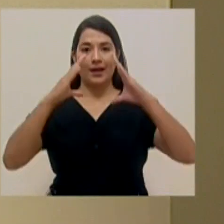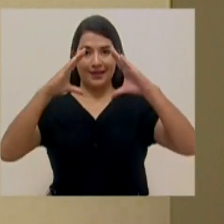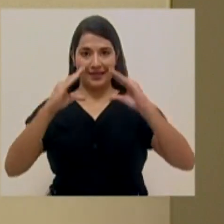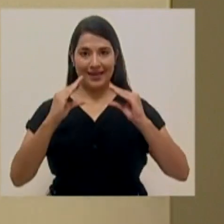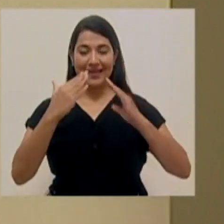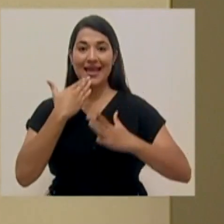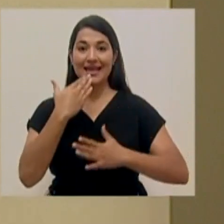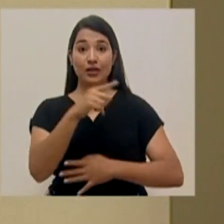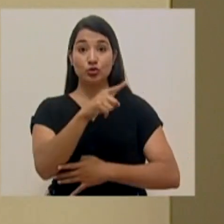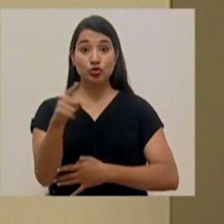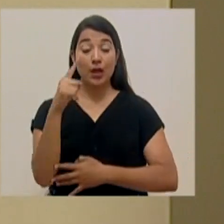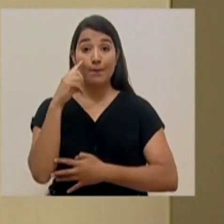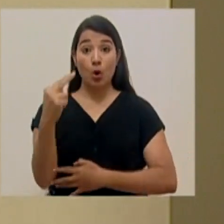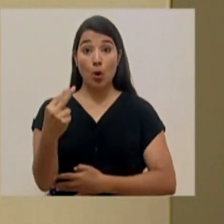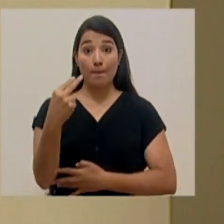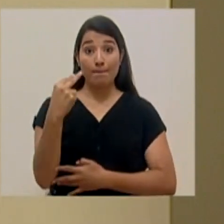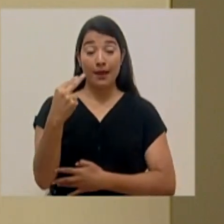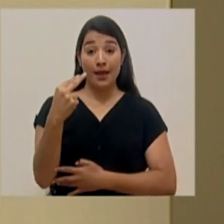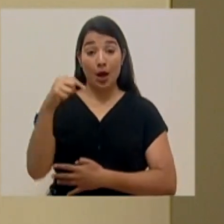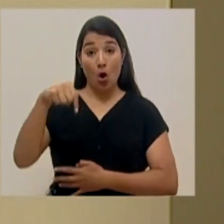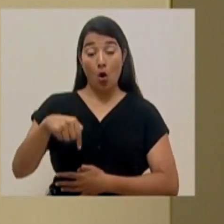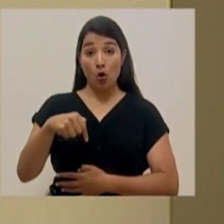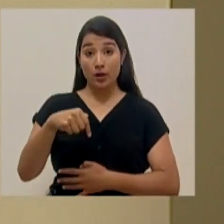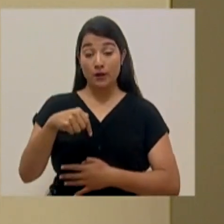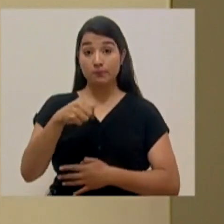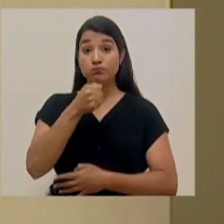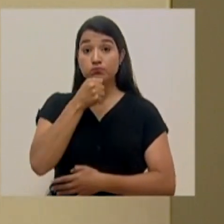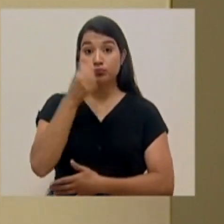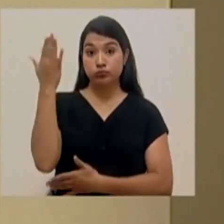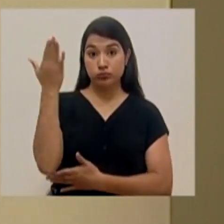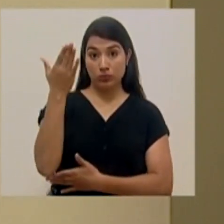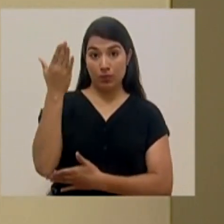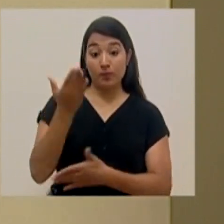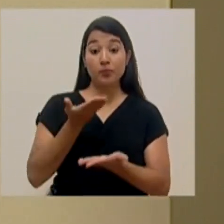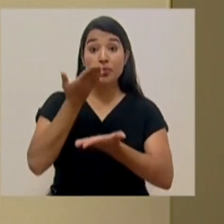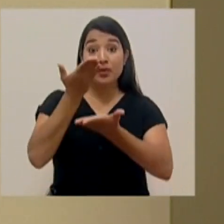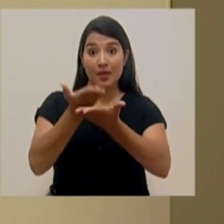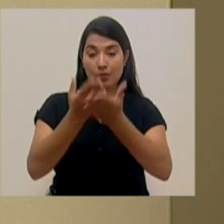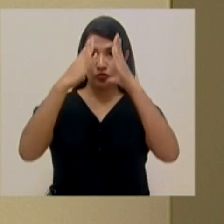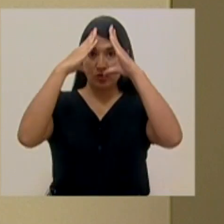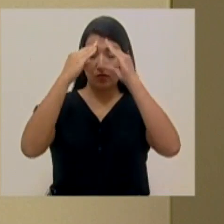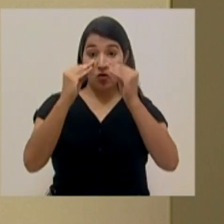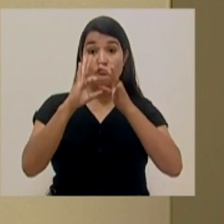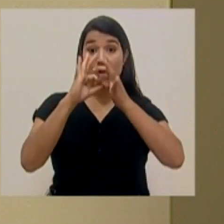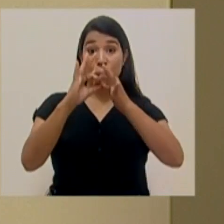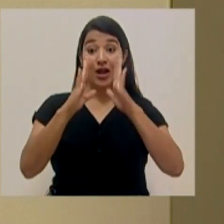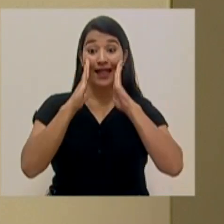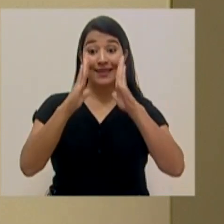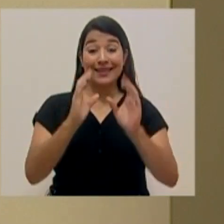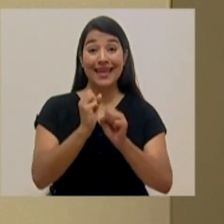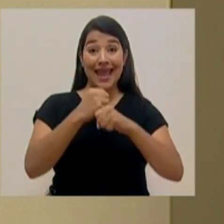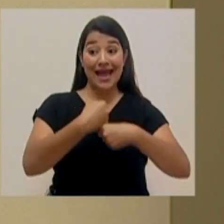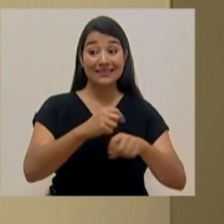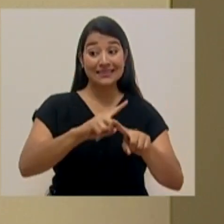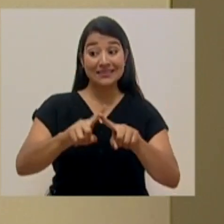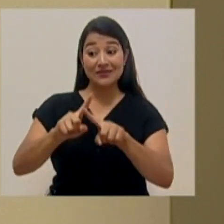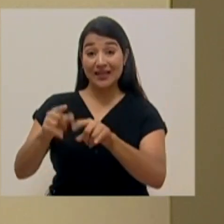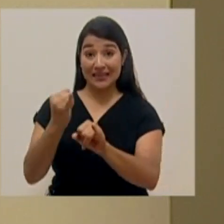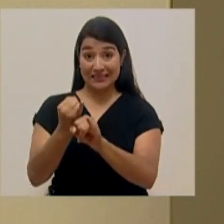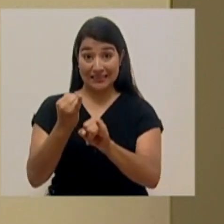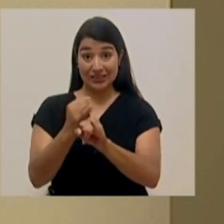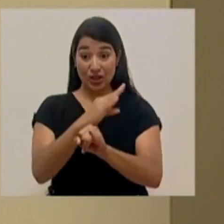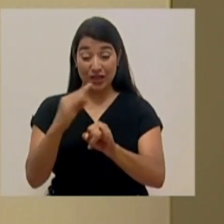tardes. Gracias por sintonizar este enlace informativo donde se brinda una actualización de la atención institucional y los esfuerzos